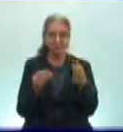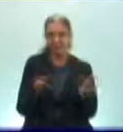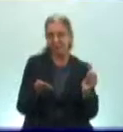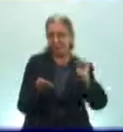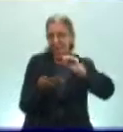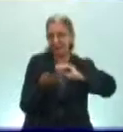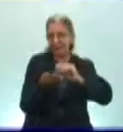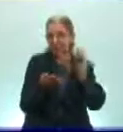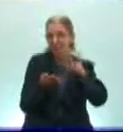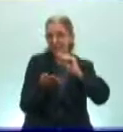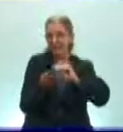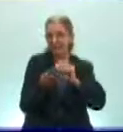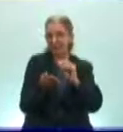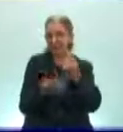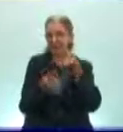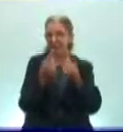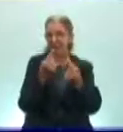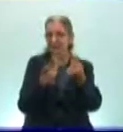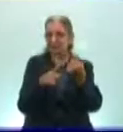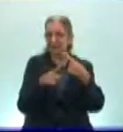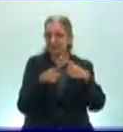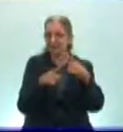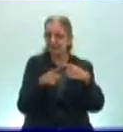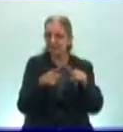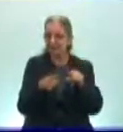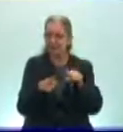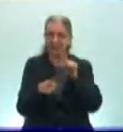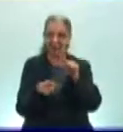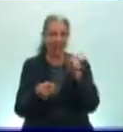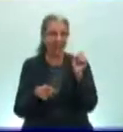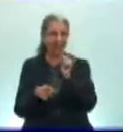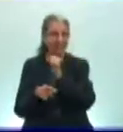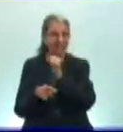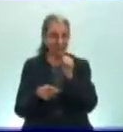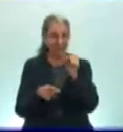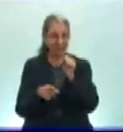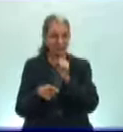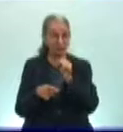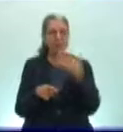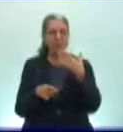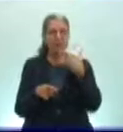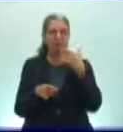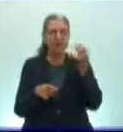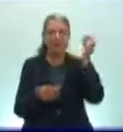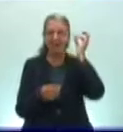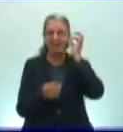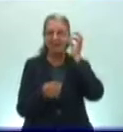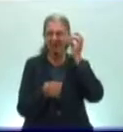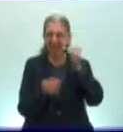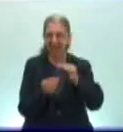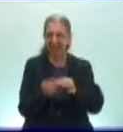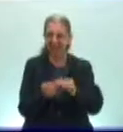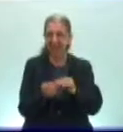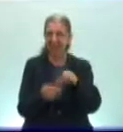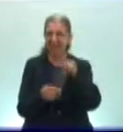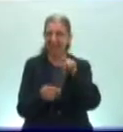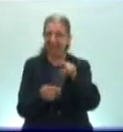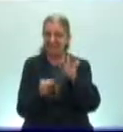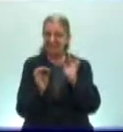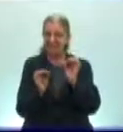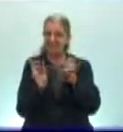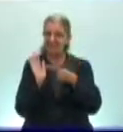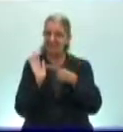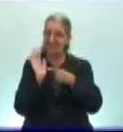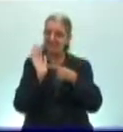Seguro que hasta conoces una canción del grupo Buena Fe que presenta siempre